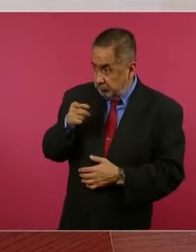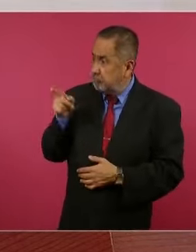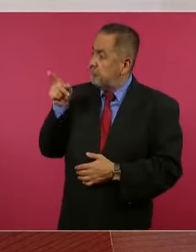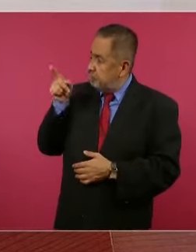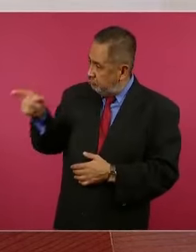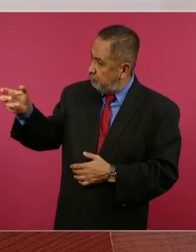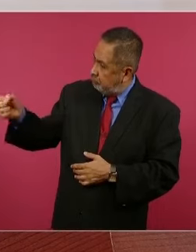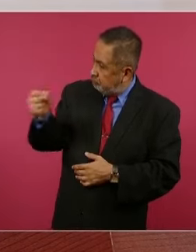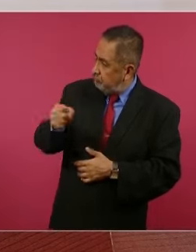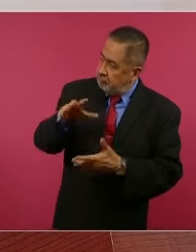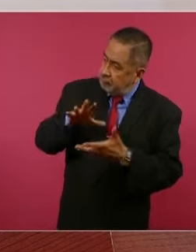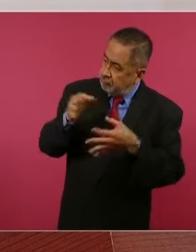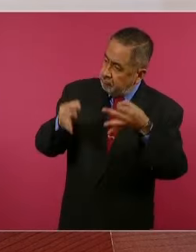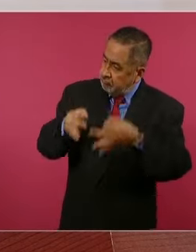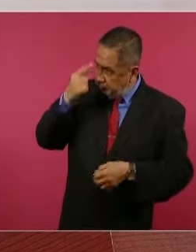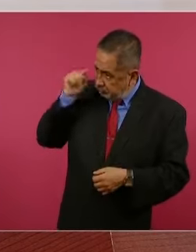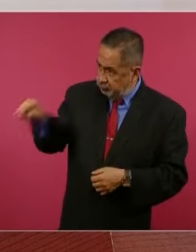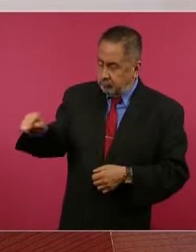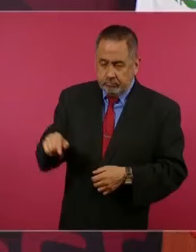a